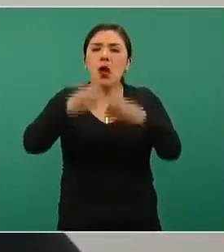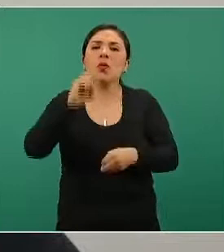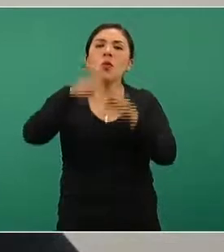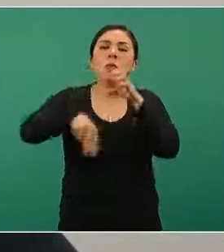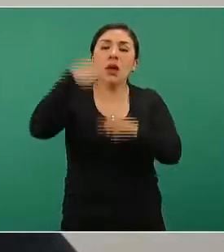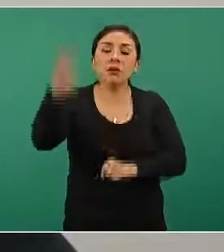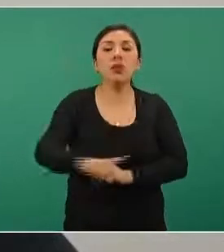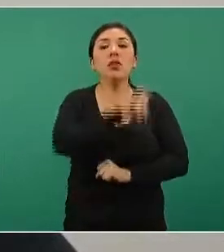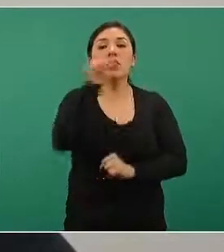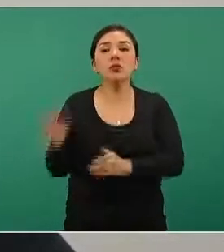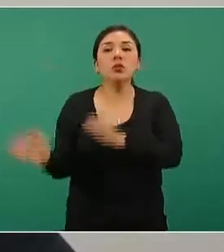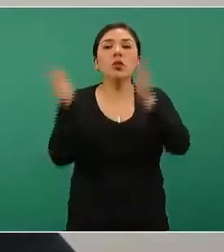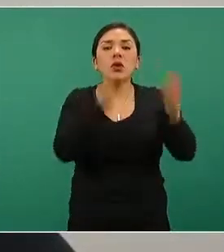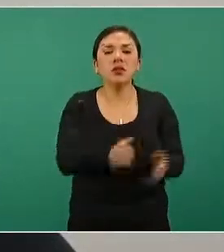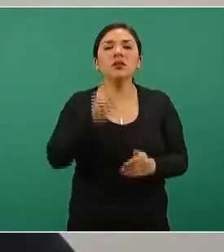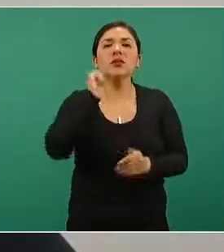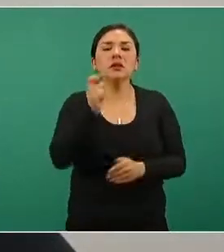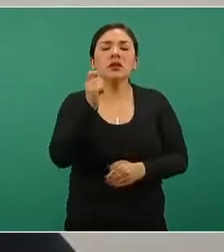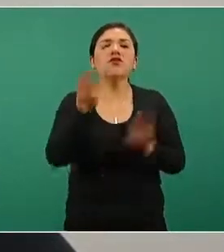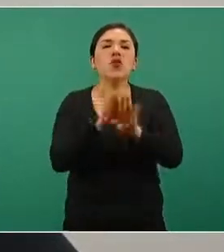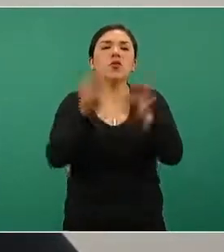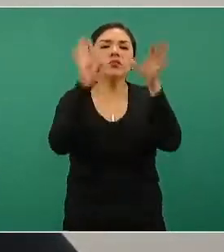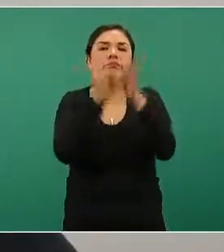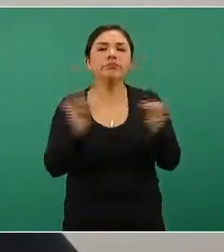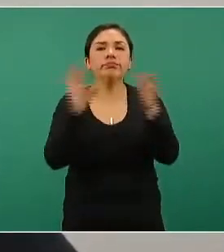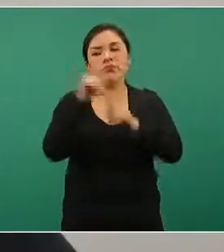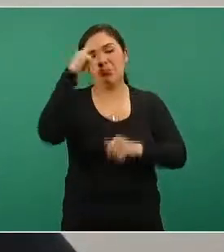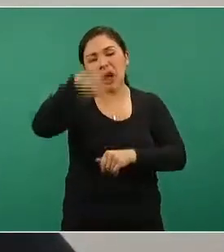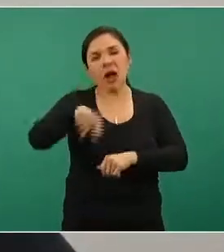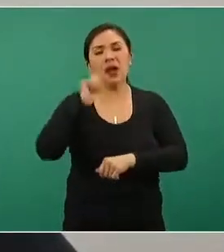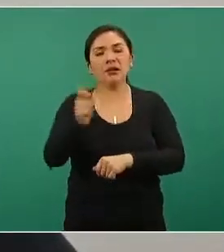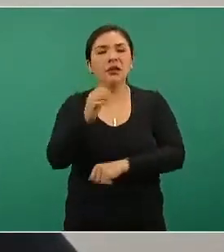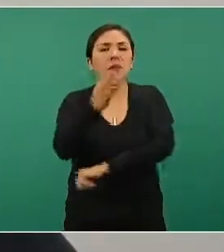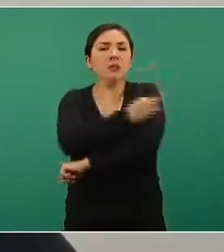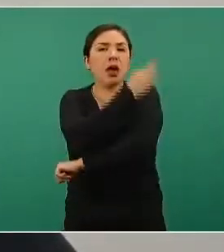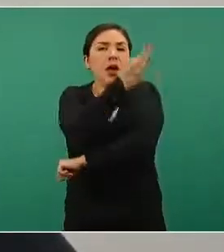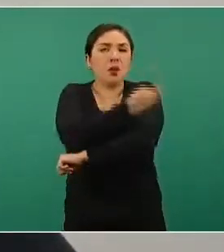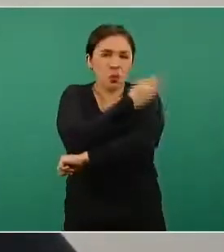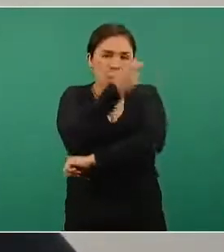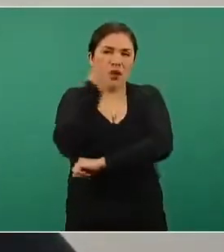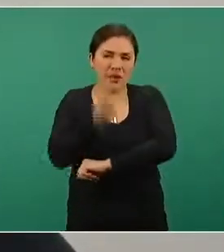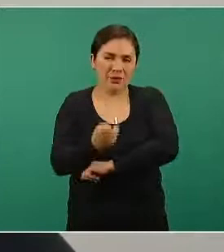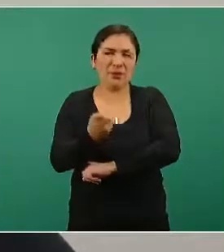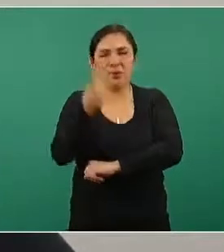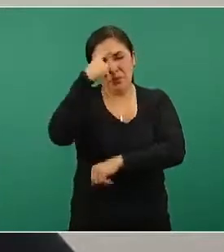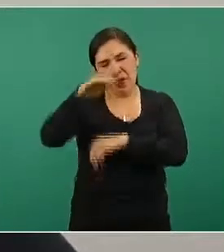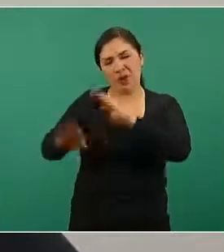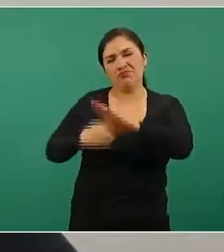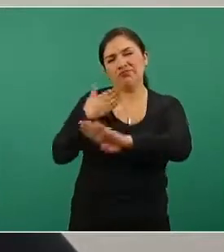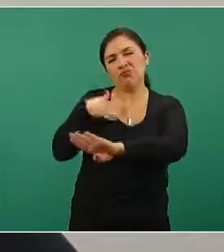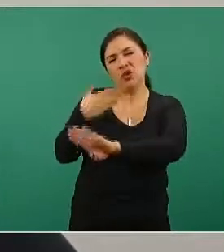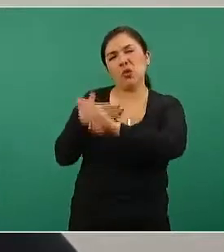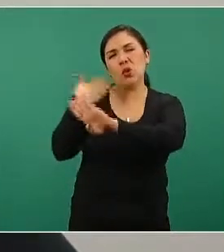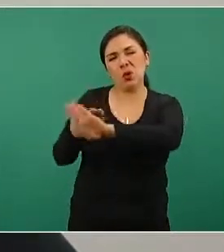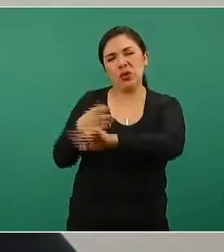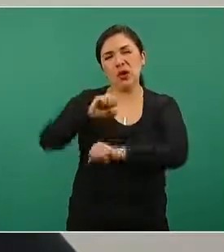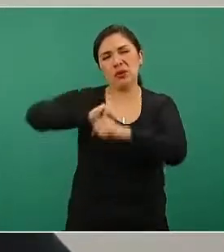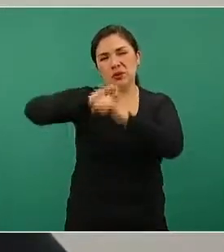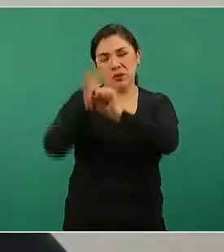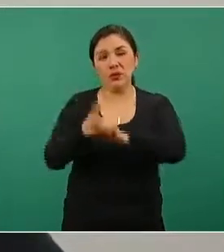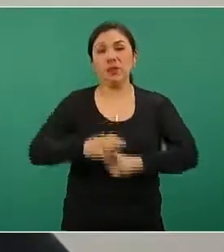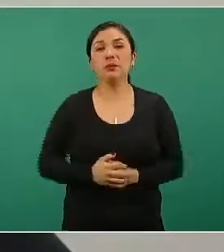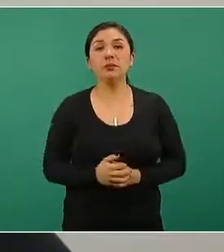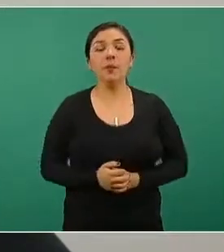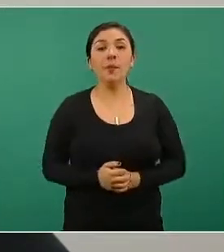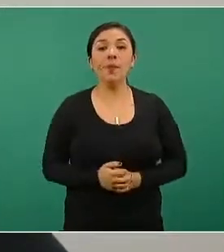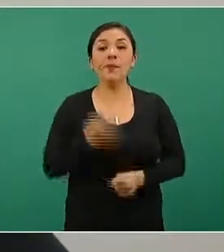luego presentaremos el avance que continúa teniendo la campaña nacional de vacunación contra el virus SARS-CoV-2. Vamos entonces a